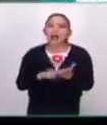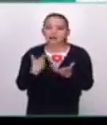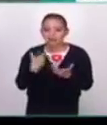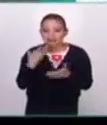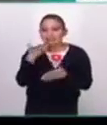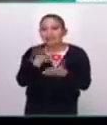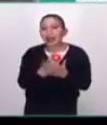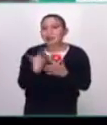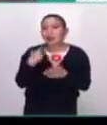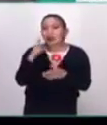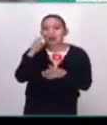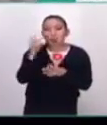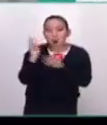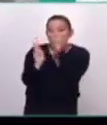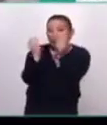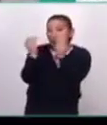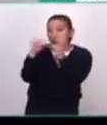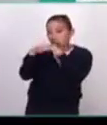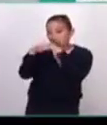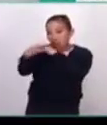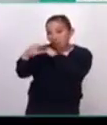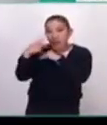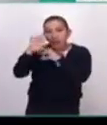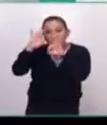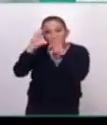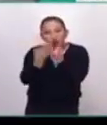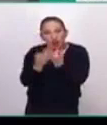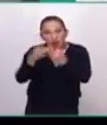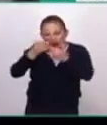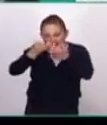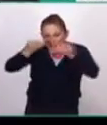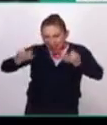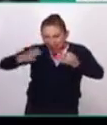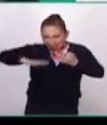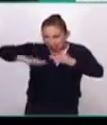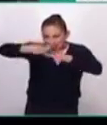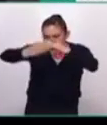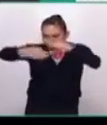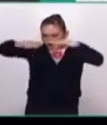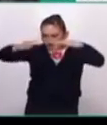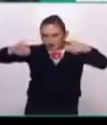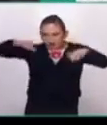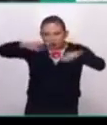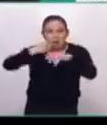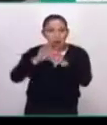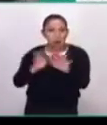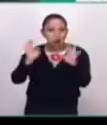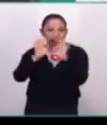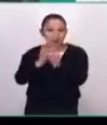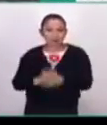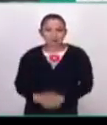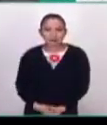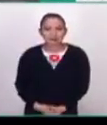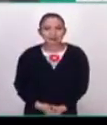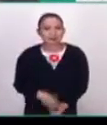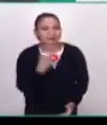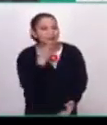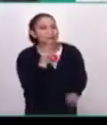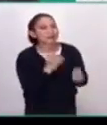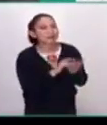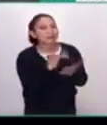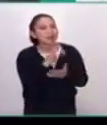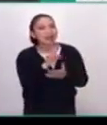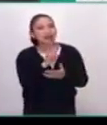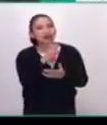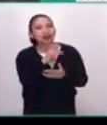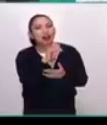pena porque al no haber tanta vegetación, las formas geológicas se vuelven muy representativas. Muy bien. Pues muchísimas